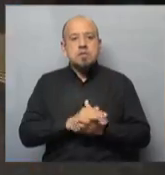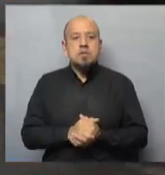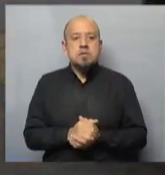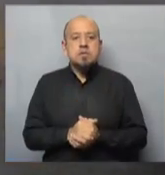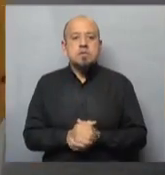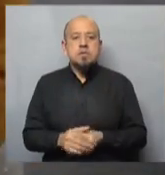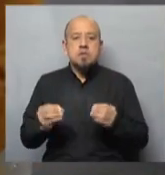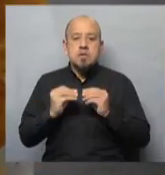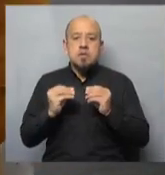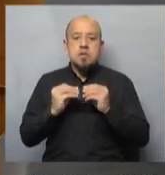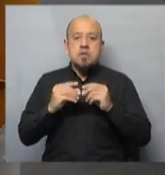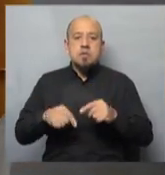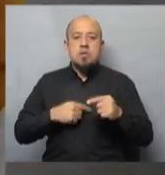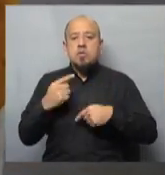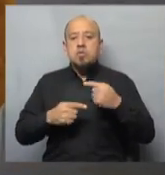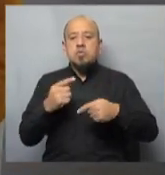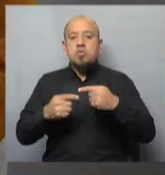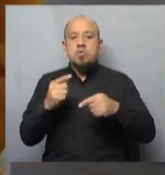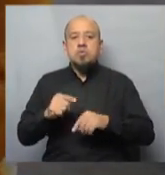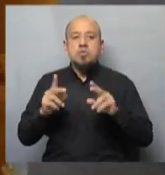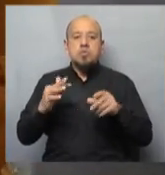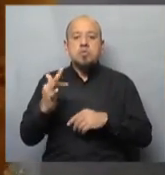vamos a seguir este tema. Vamos a intentar hablar con la